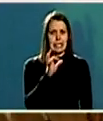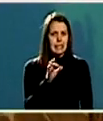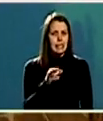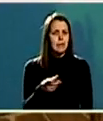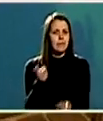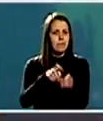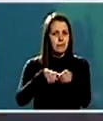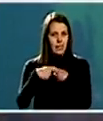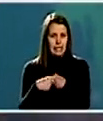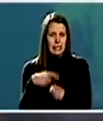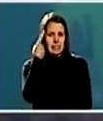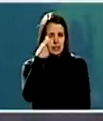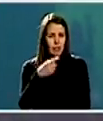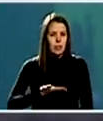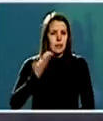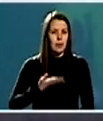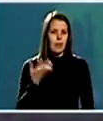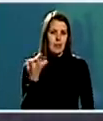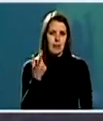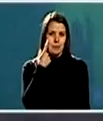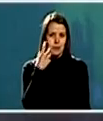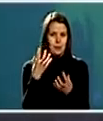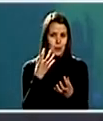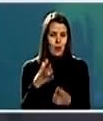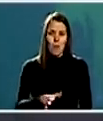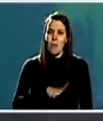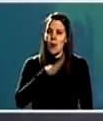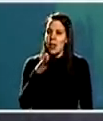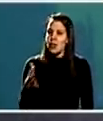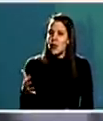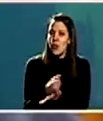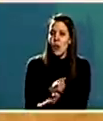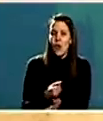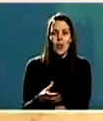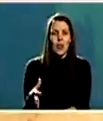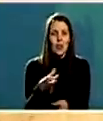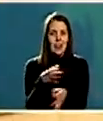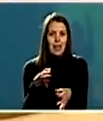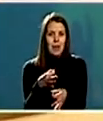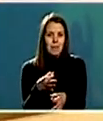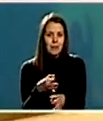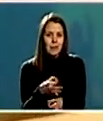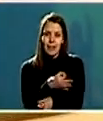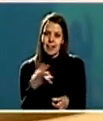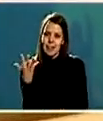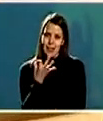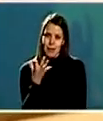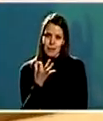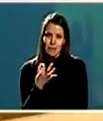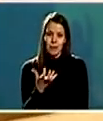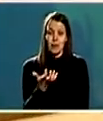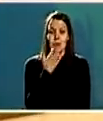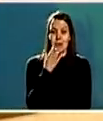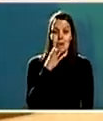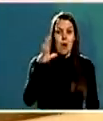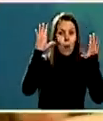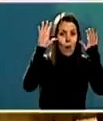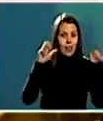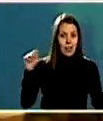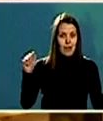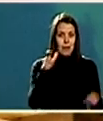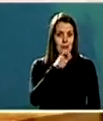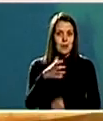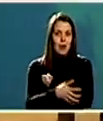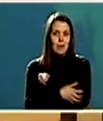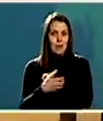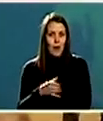quear estea que ten que quedar todo muy atado e cada personae definido gardas civ con tricornio os